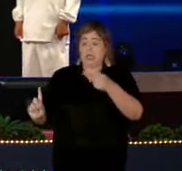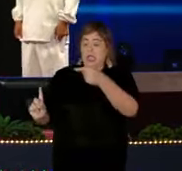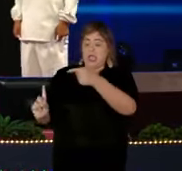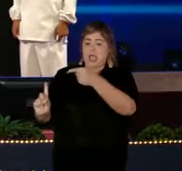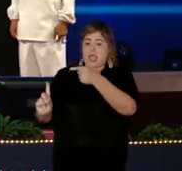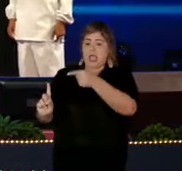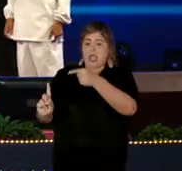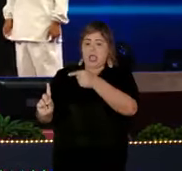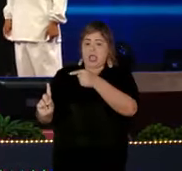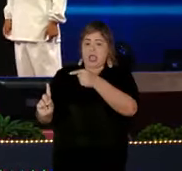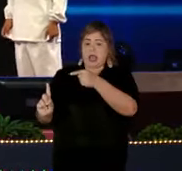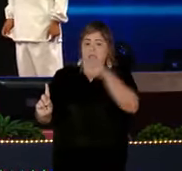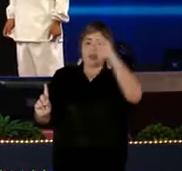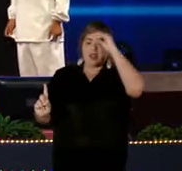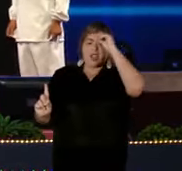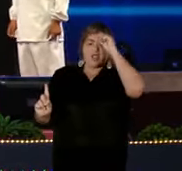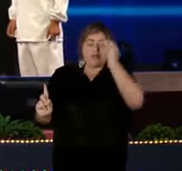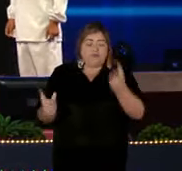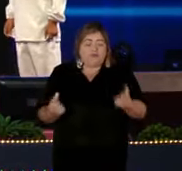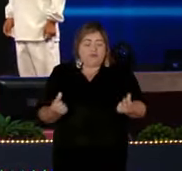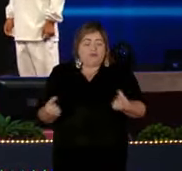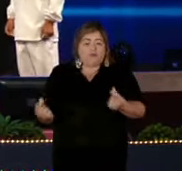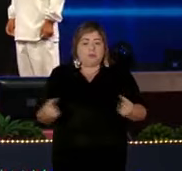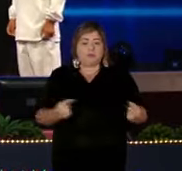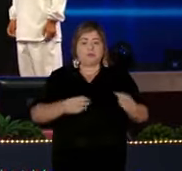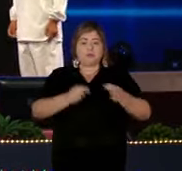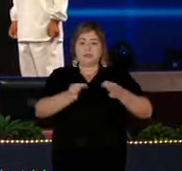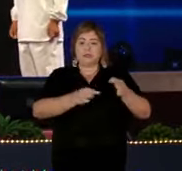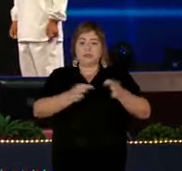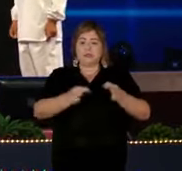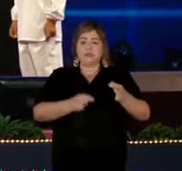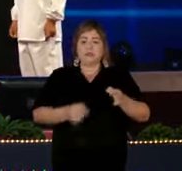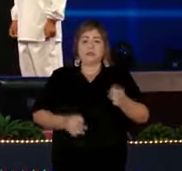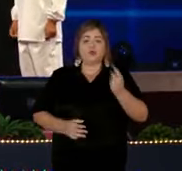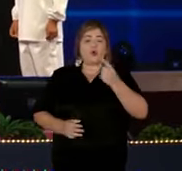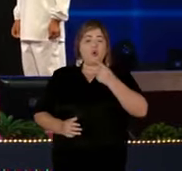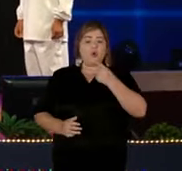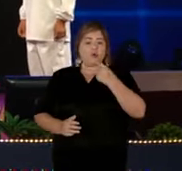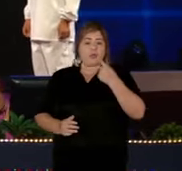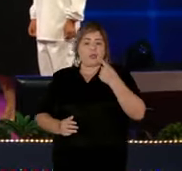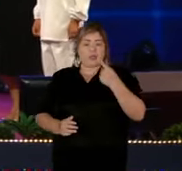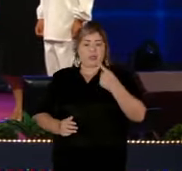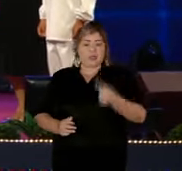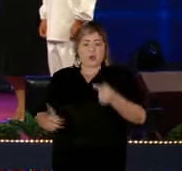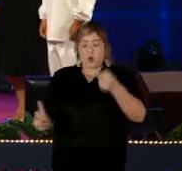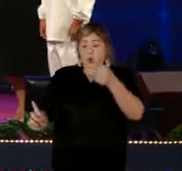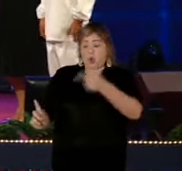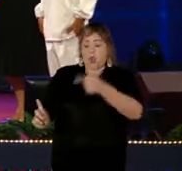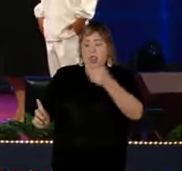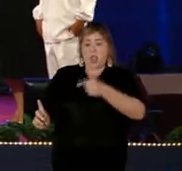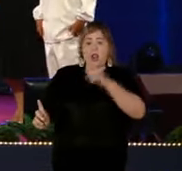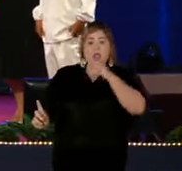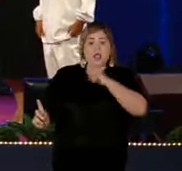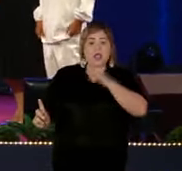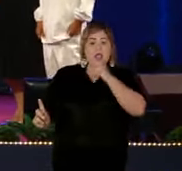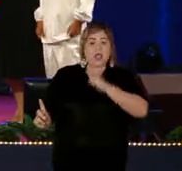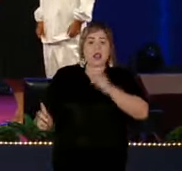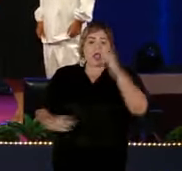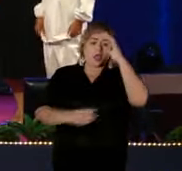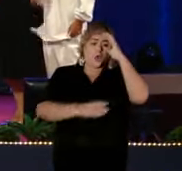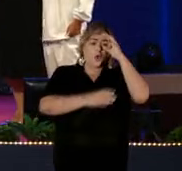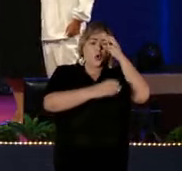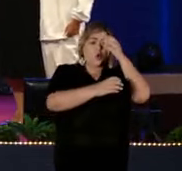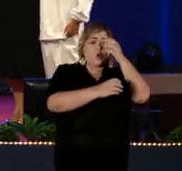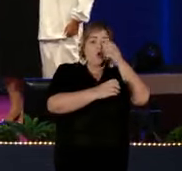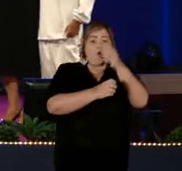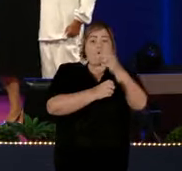específicamente este joven, ¿qué pasó, amada? Explícame. Bueno, yo les tengo que decir que mi hijo, con la edad que tiene, él está cultivando su relación